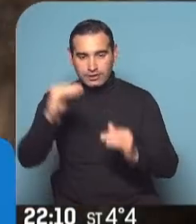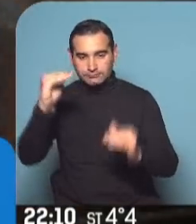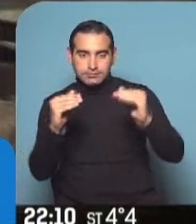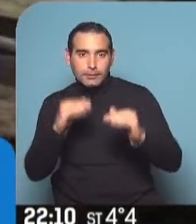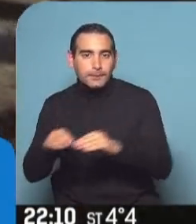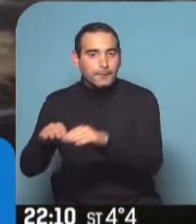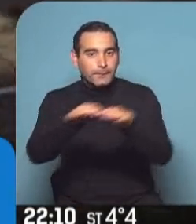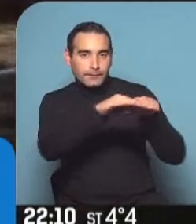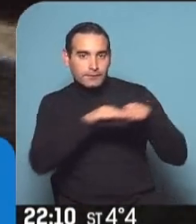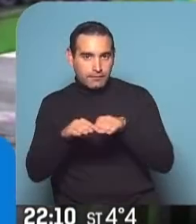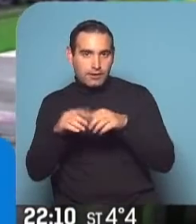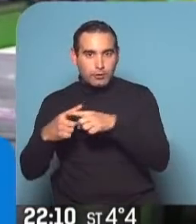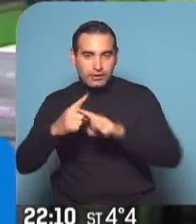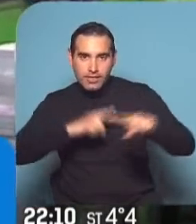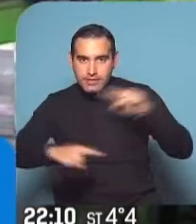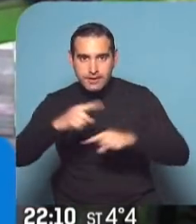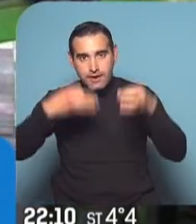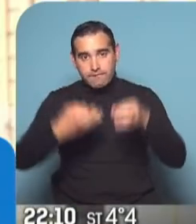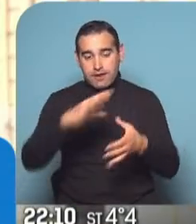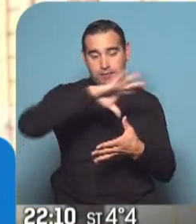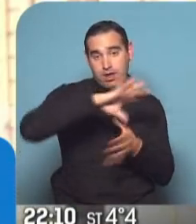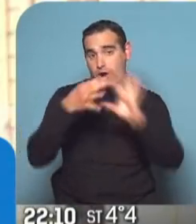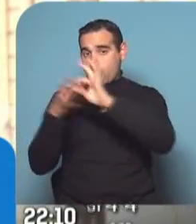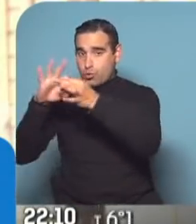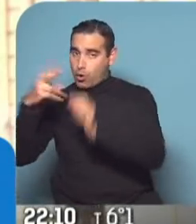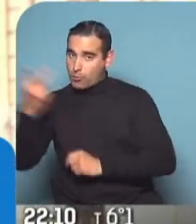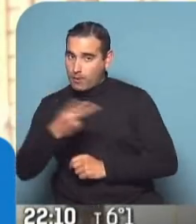de las conducciones políticas en los dos hemisferios.